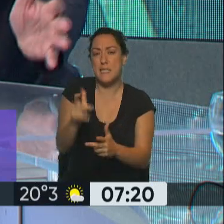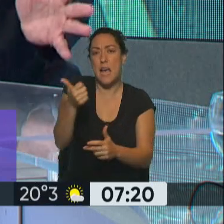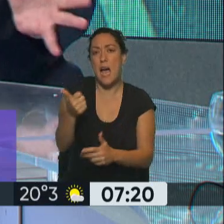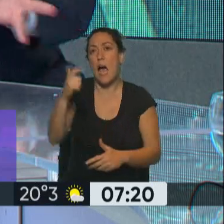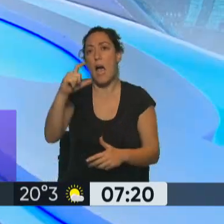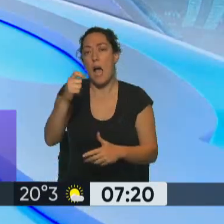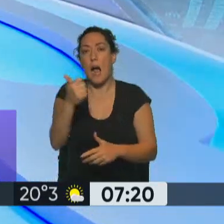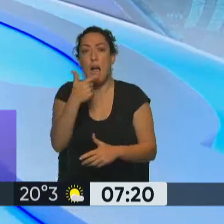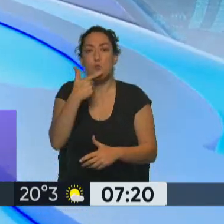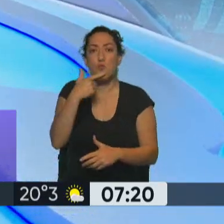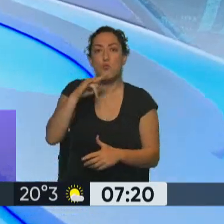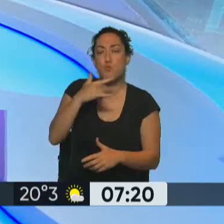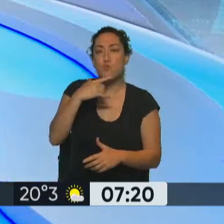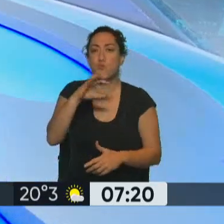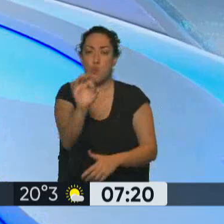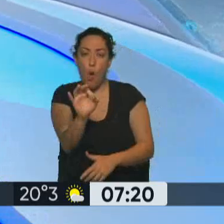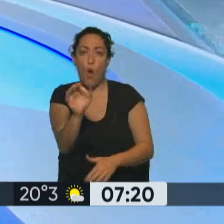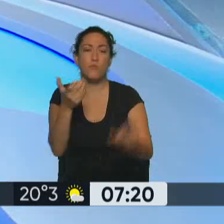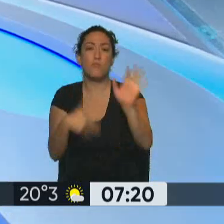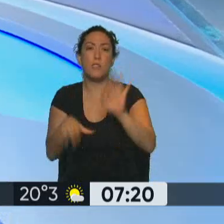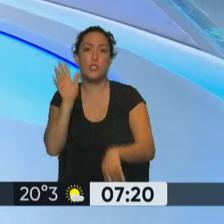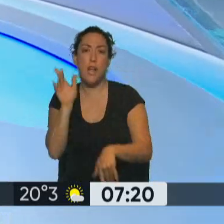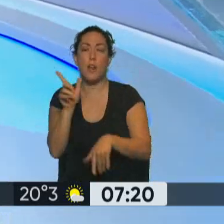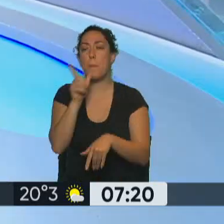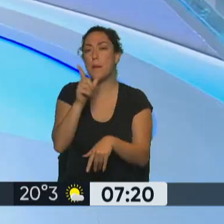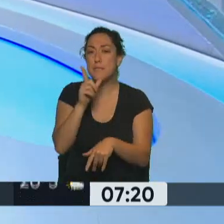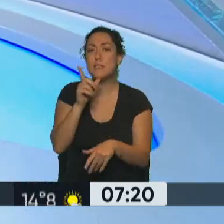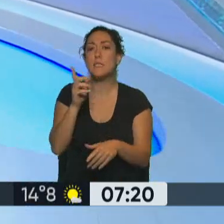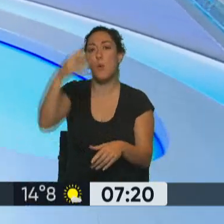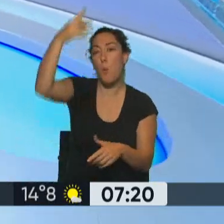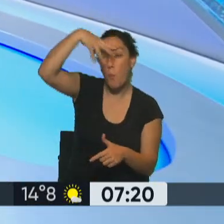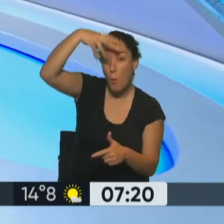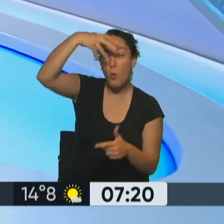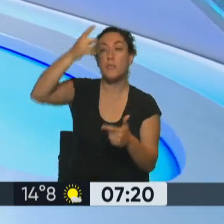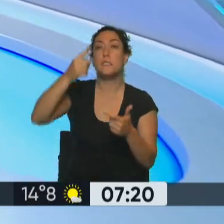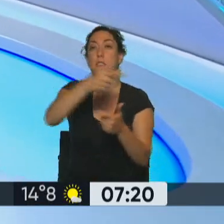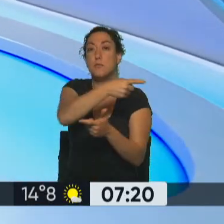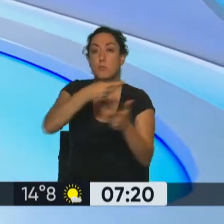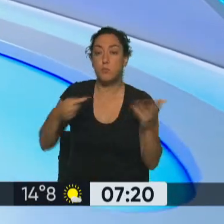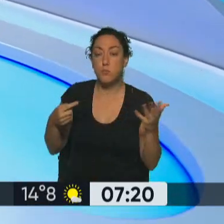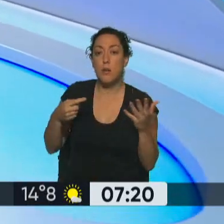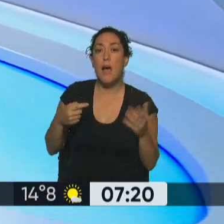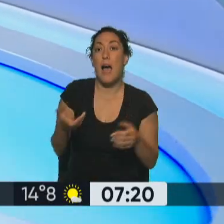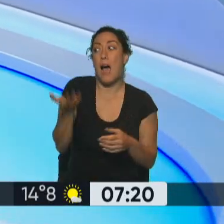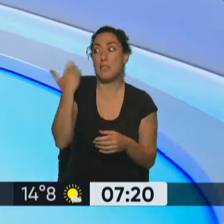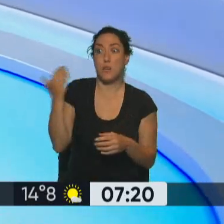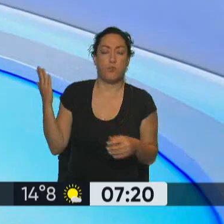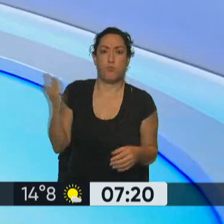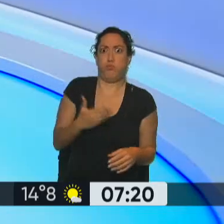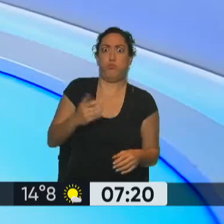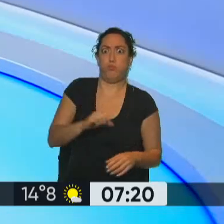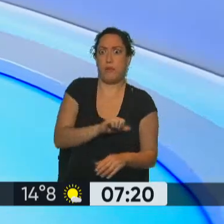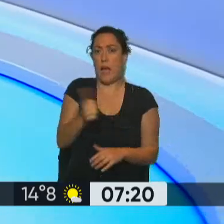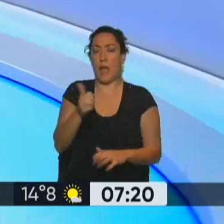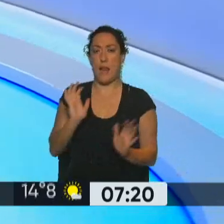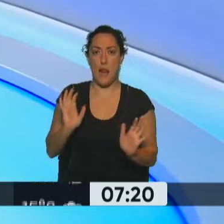ser mayoritario en referencia a los que seguían a Patricia Bullrich. Ahora, después de un triunfo contundente como el de ayer,